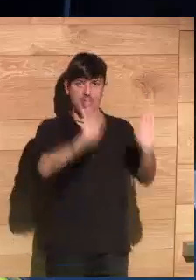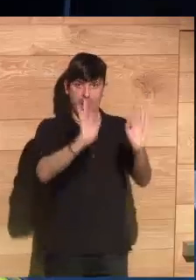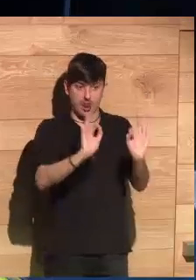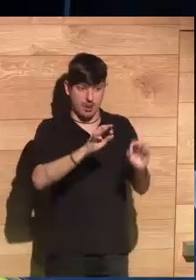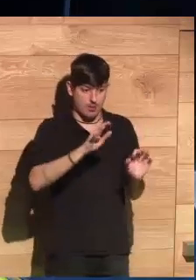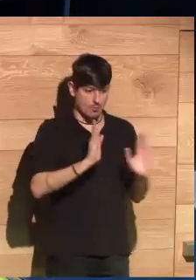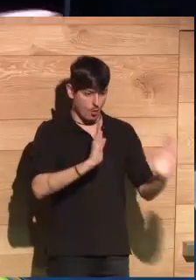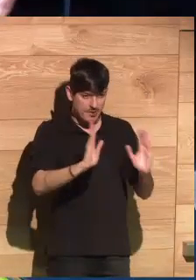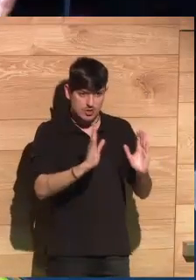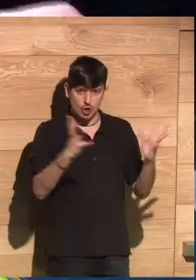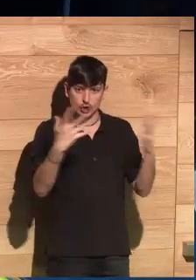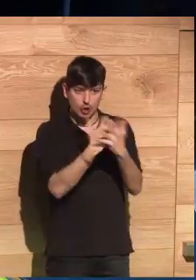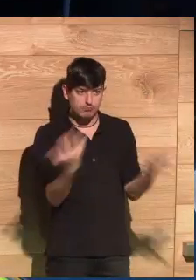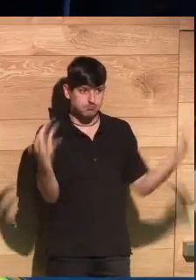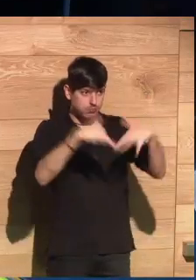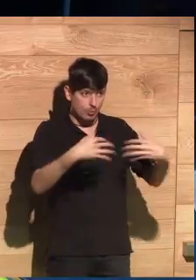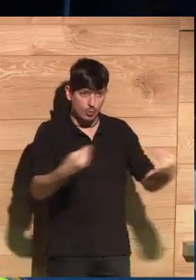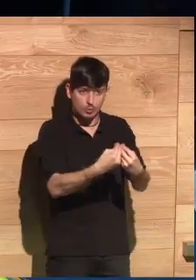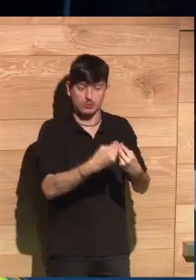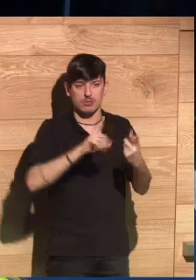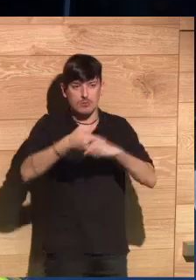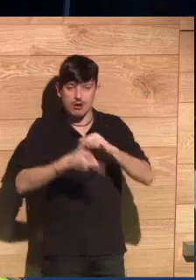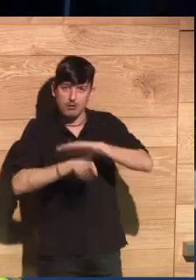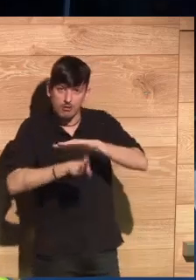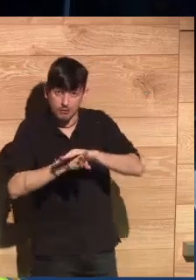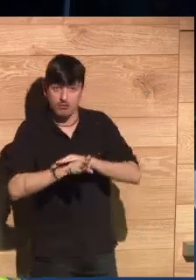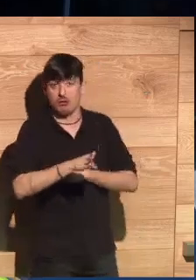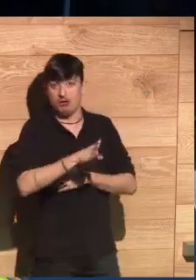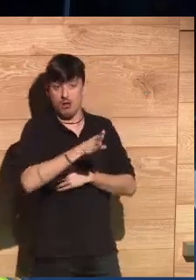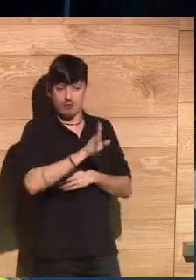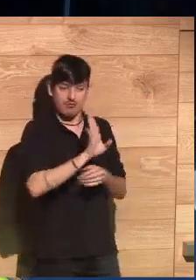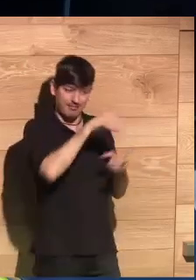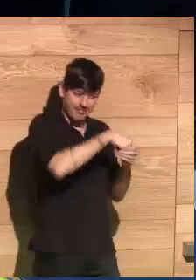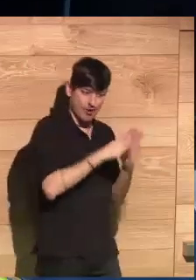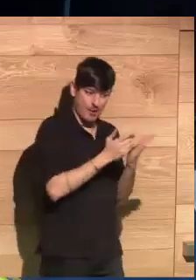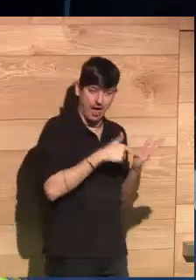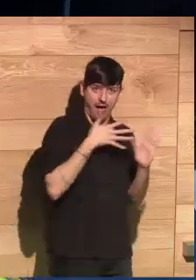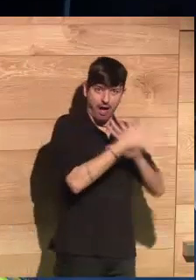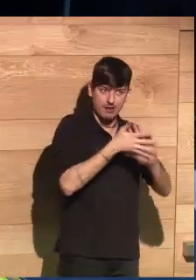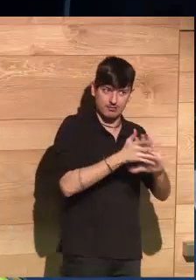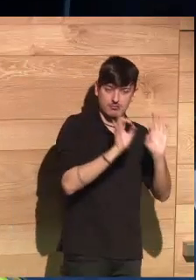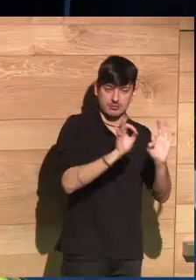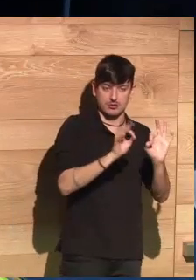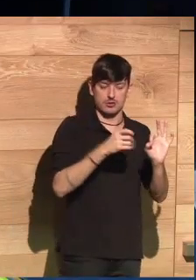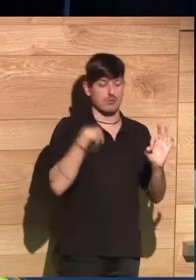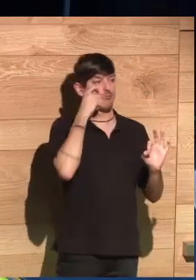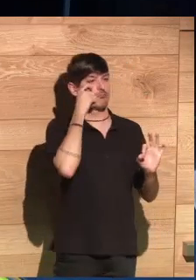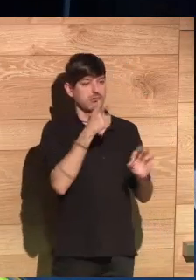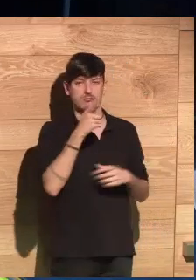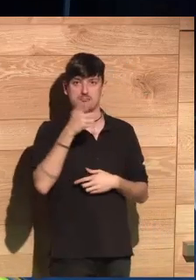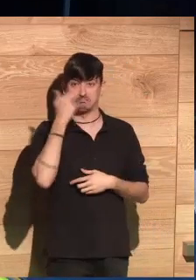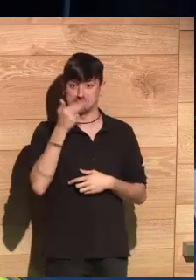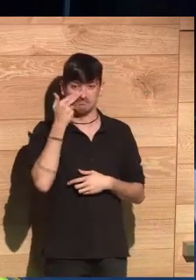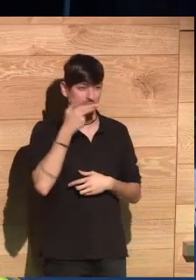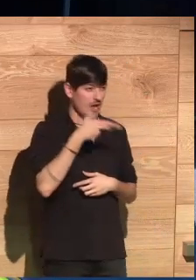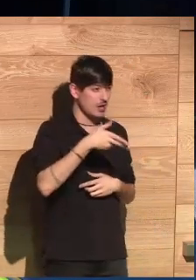nos juntamos y luego continuamos. Estaba ahí presente en la novela. Y de pronto me daba cuenta de que me interesa escuchar